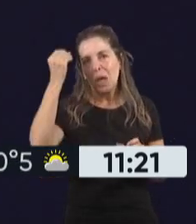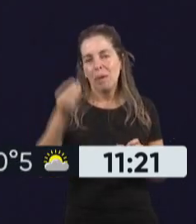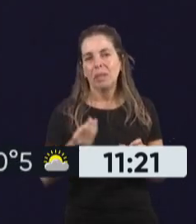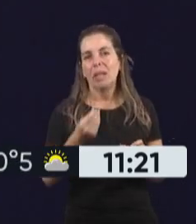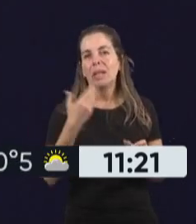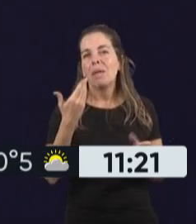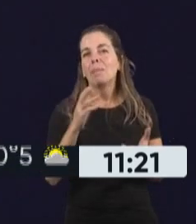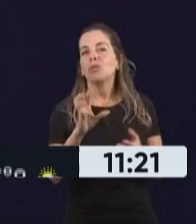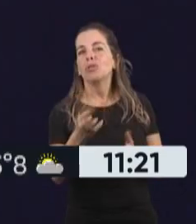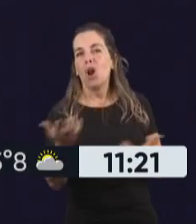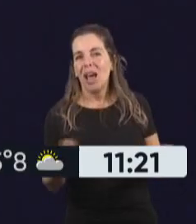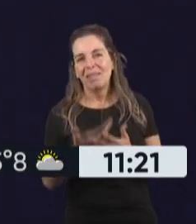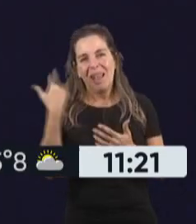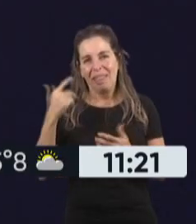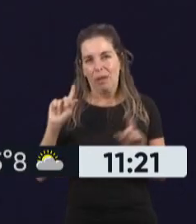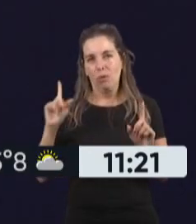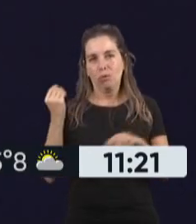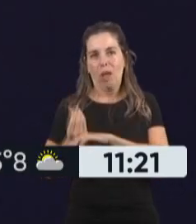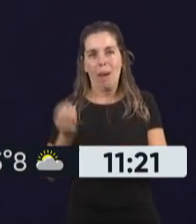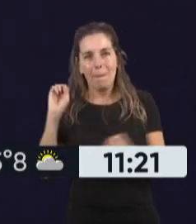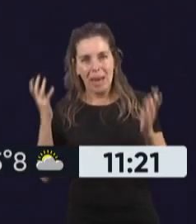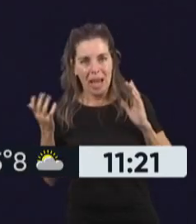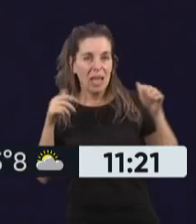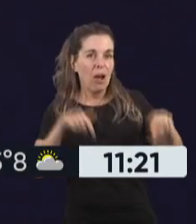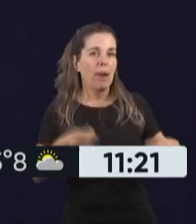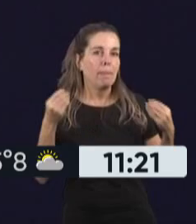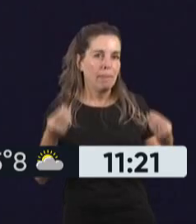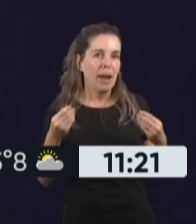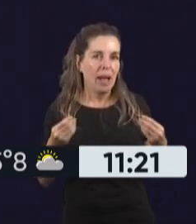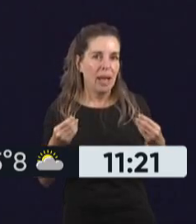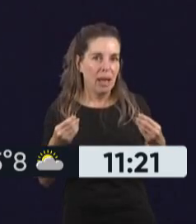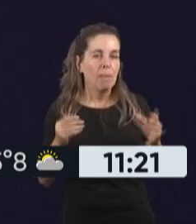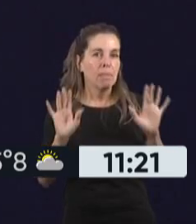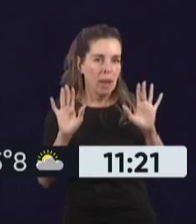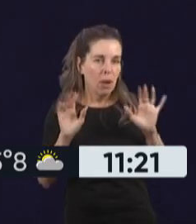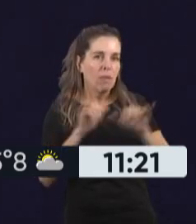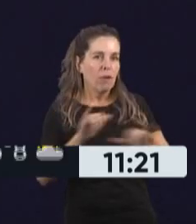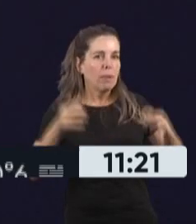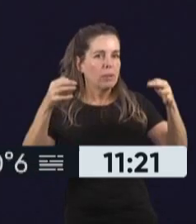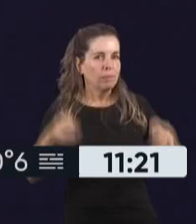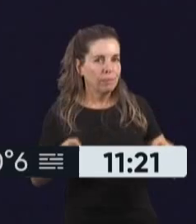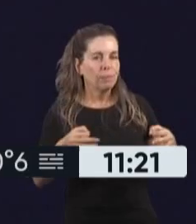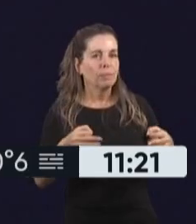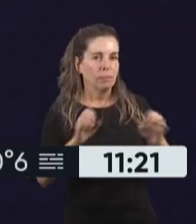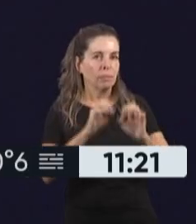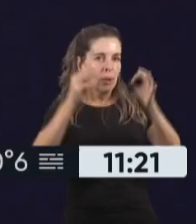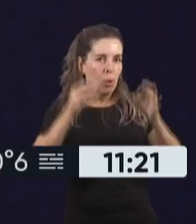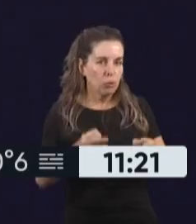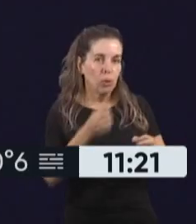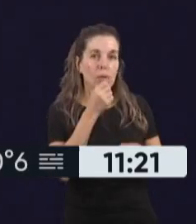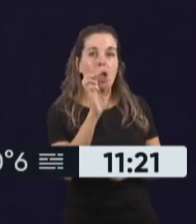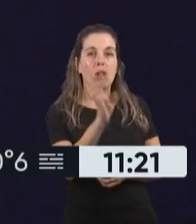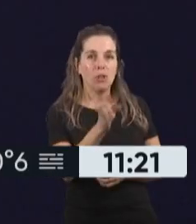nosotros cuando no estábamos en el gobierno y que ahora no tiene sentido dar. Pero sí tomemos los datos reales de punta a punta, donde el